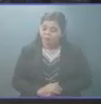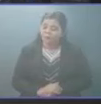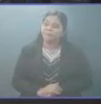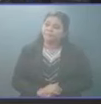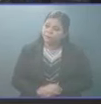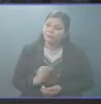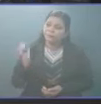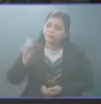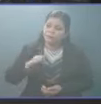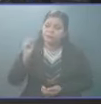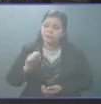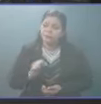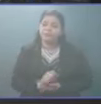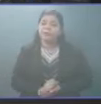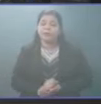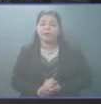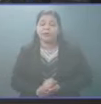sí